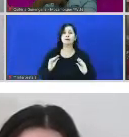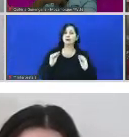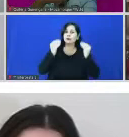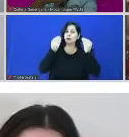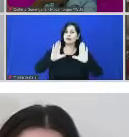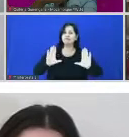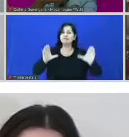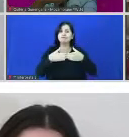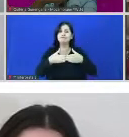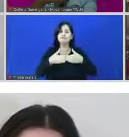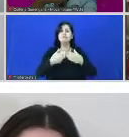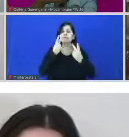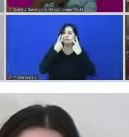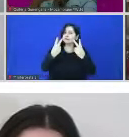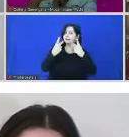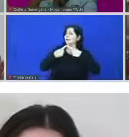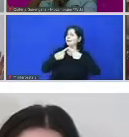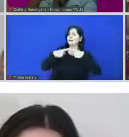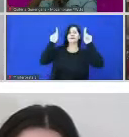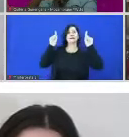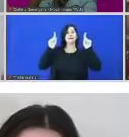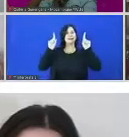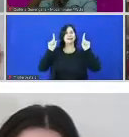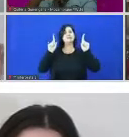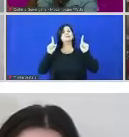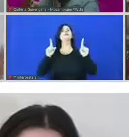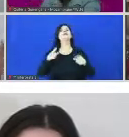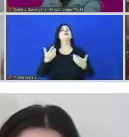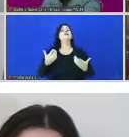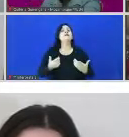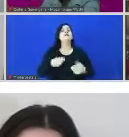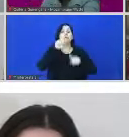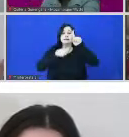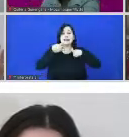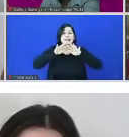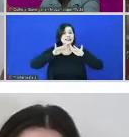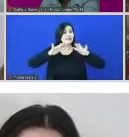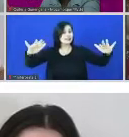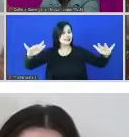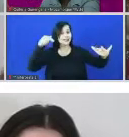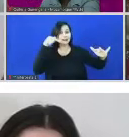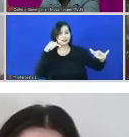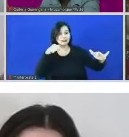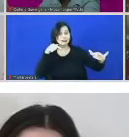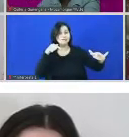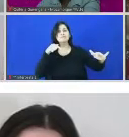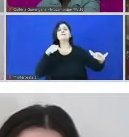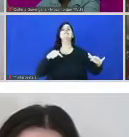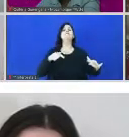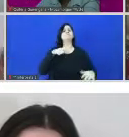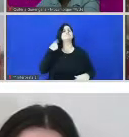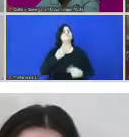que somos diversidades, pero mirando hacia el mismo lado. Y ahí nos necesitamos